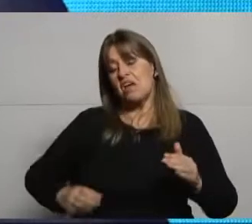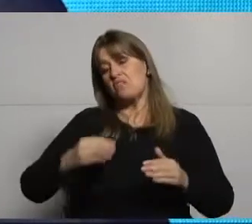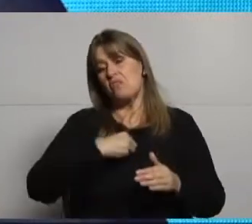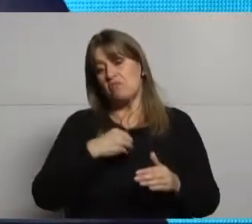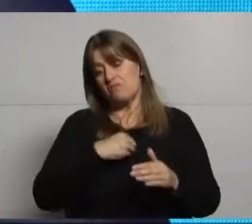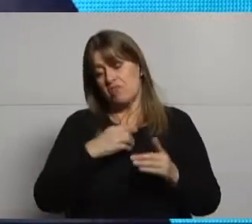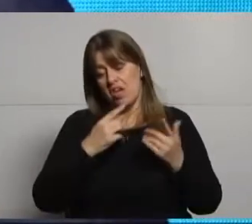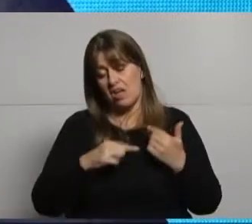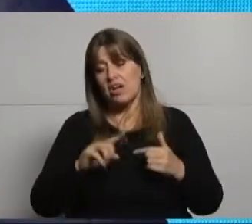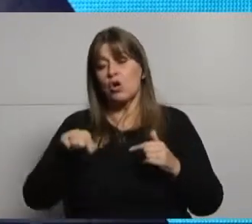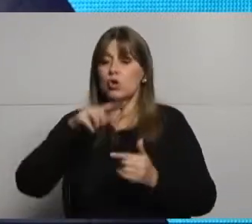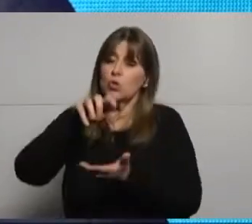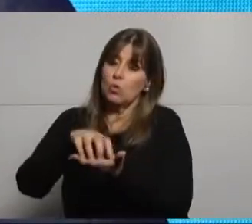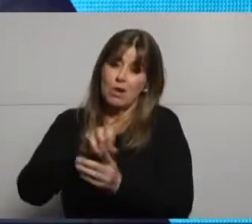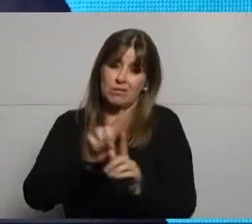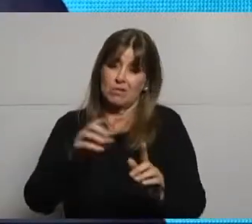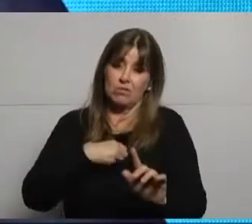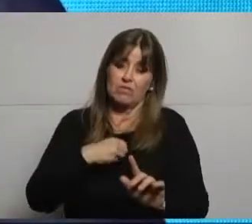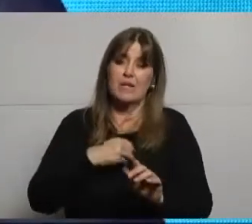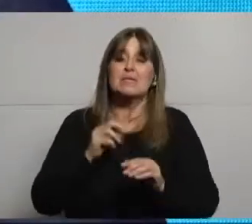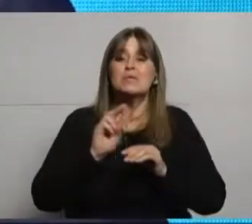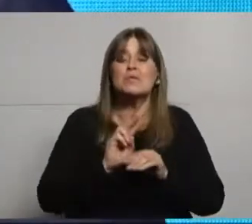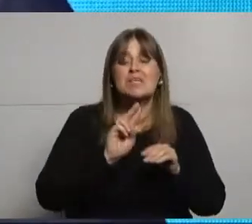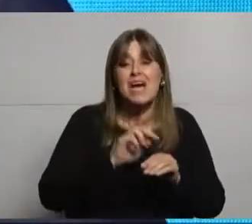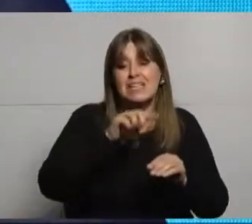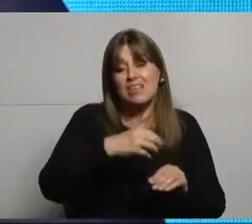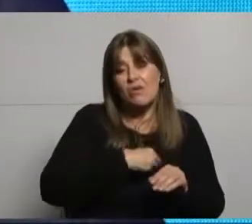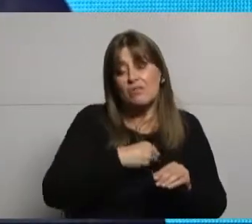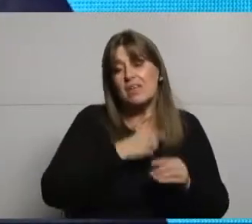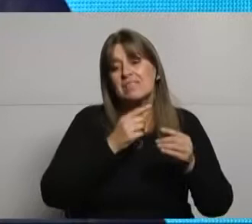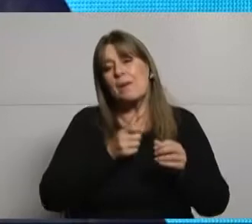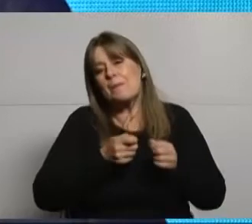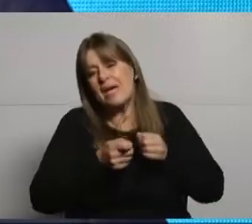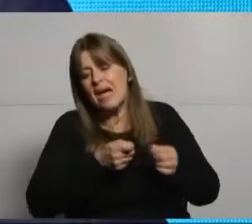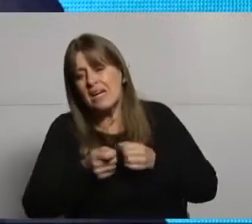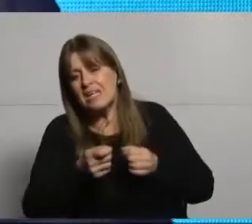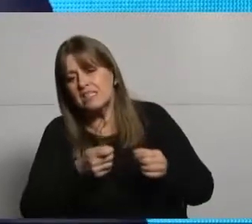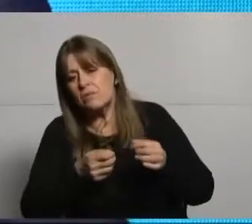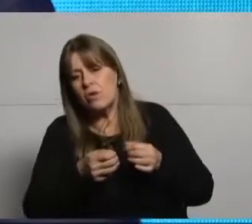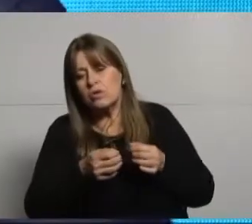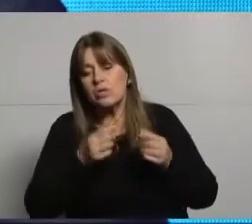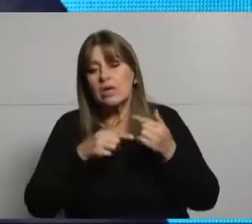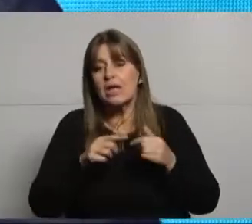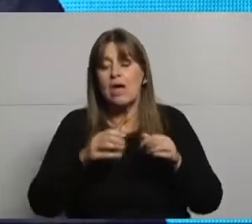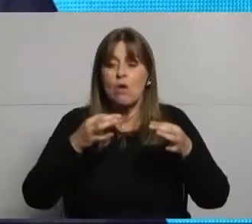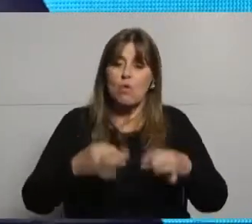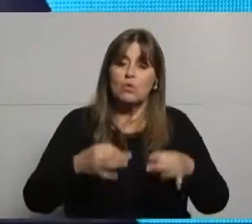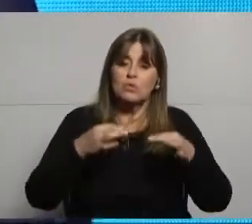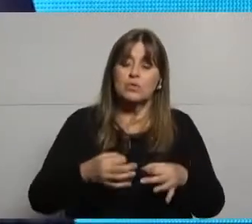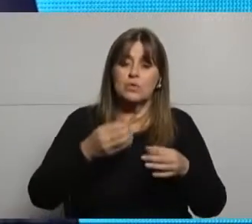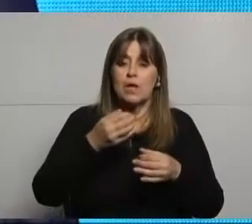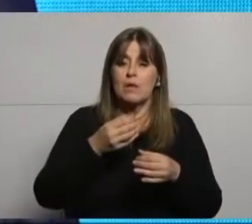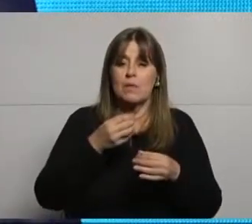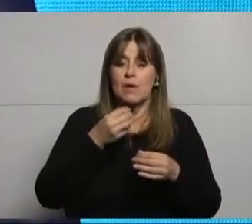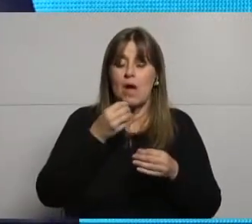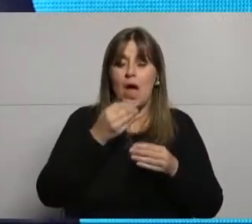No es el caso en otros lugares, ¿no? Y preservar esa confianza requiere también de mecanismos que justamente haya, como comentábamos